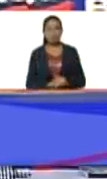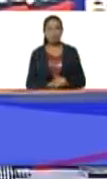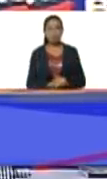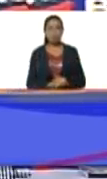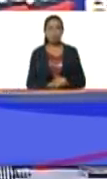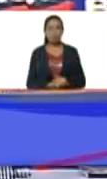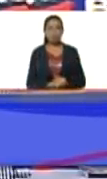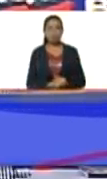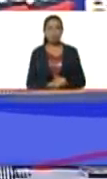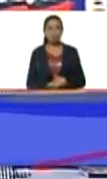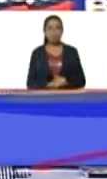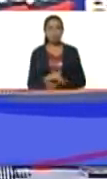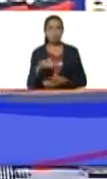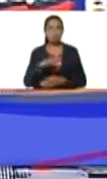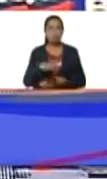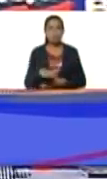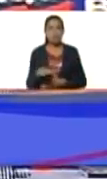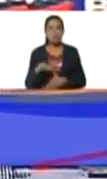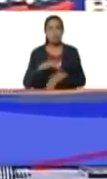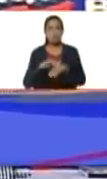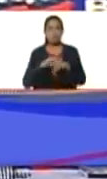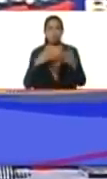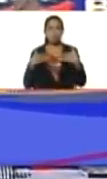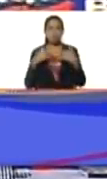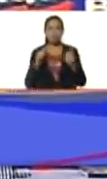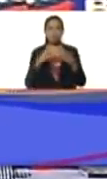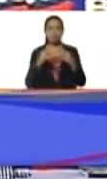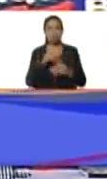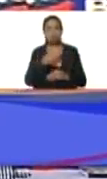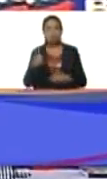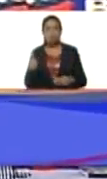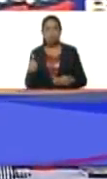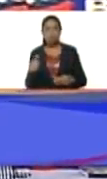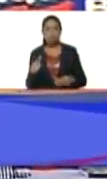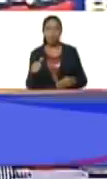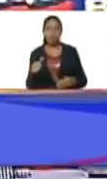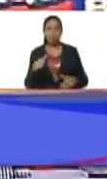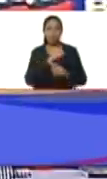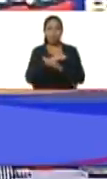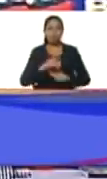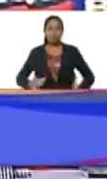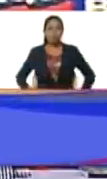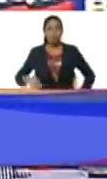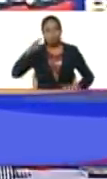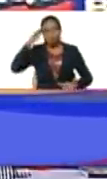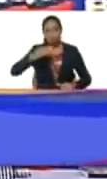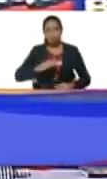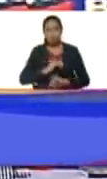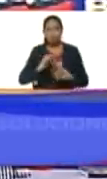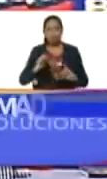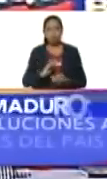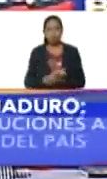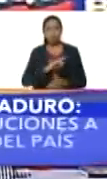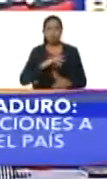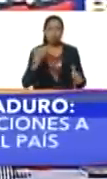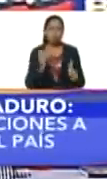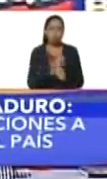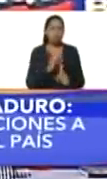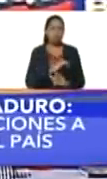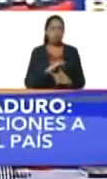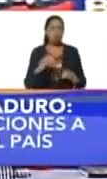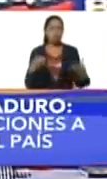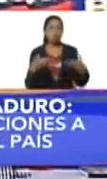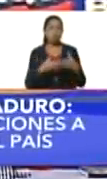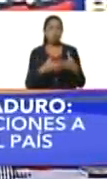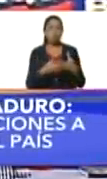Rodríguez, donde está el ministro de Salud y todos los ministros y la Fuerza Armada. Ya estamos consiguiendo todos los kits